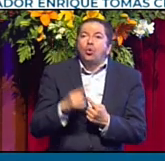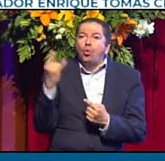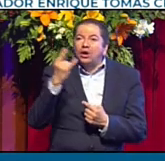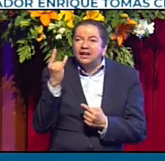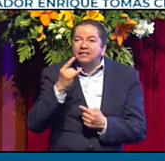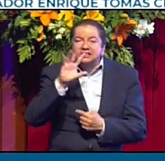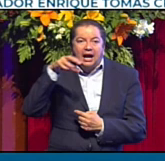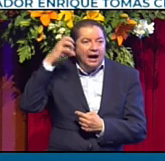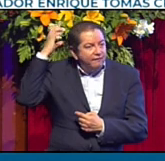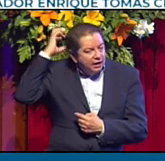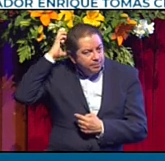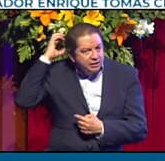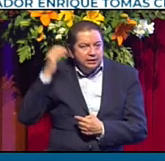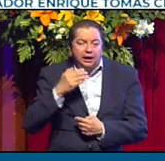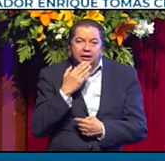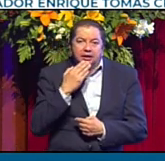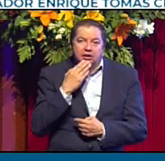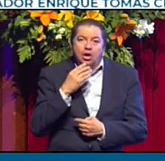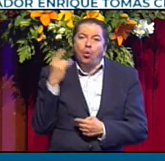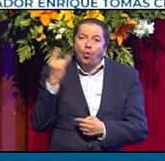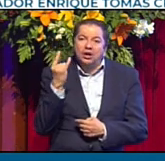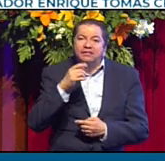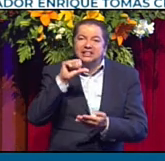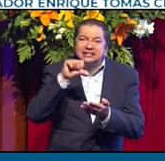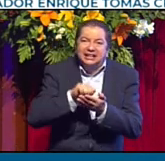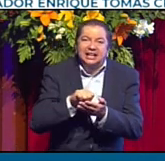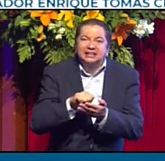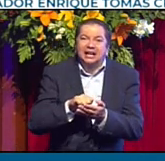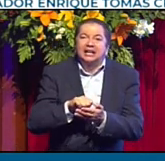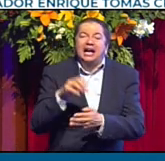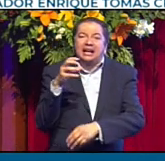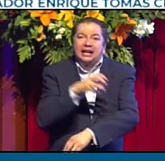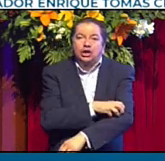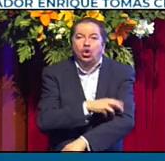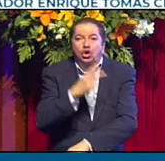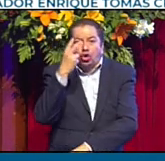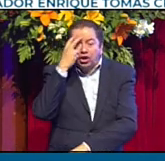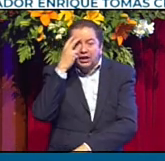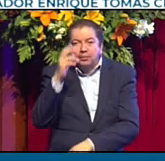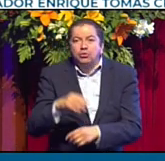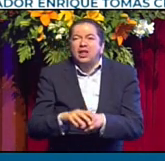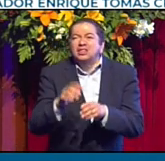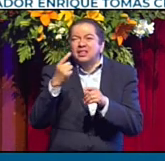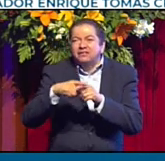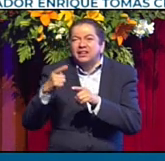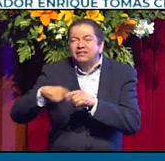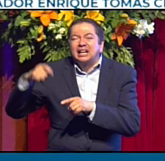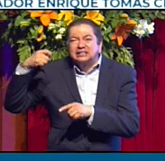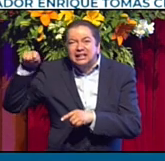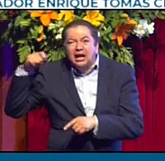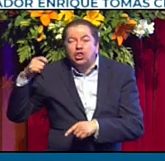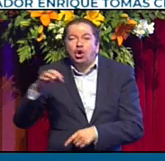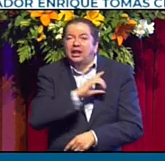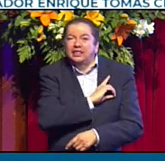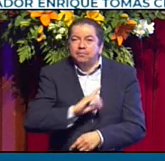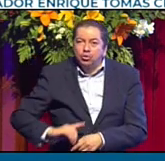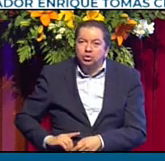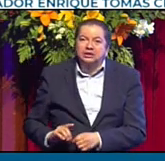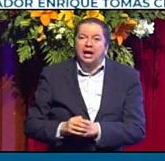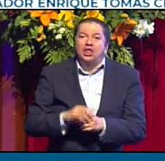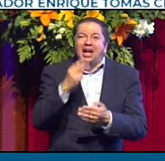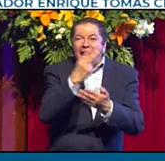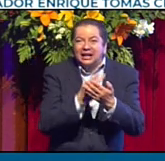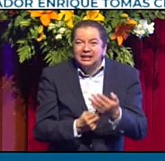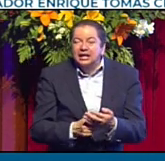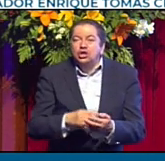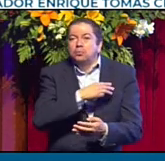Universidad Gabriela Mistral, la Universidad Central de la Región de Coquimbo, diferentes senadores, diputados,